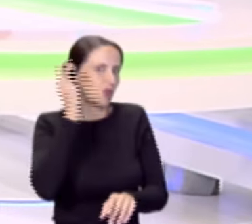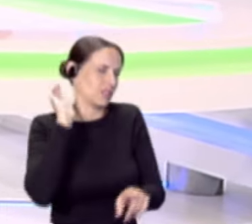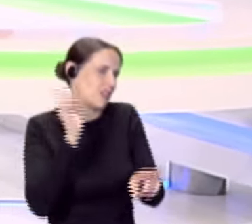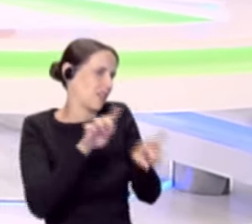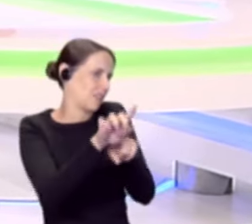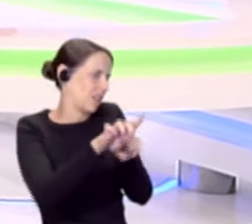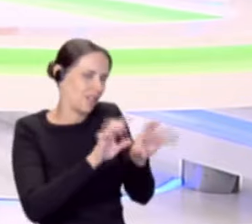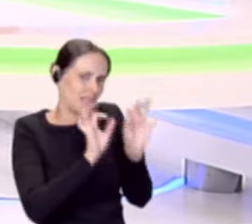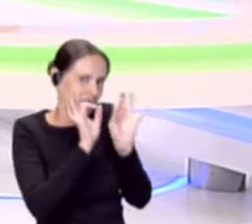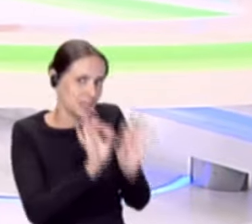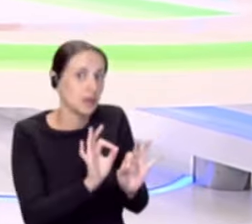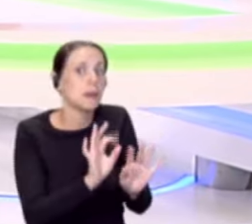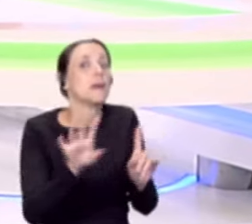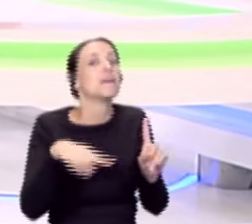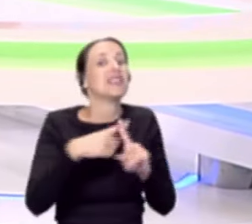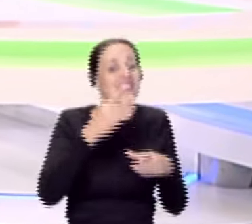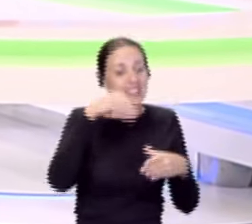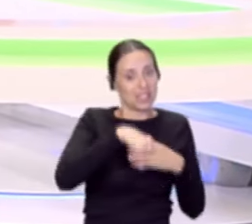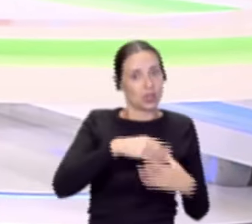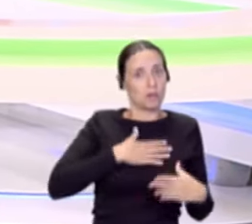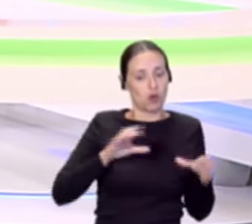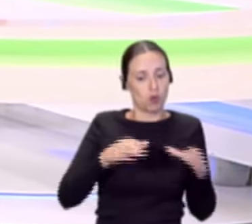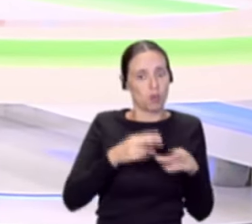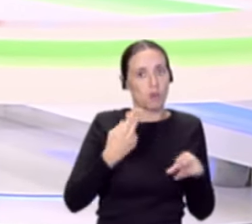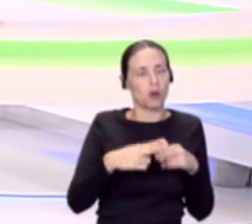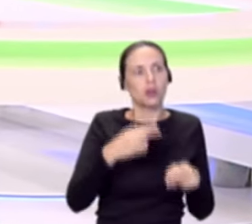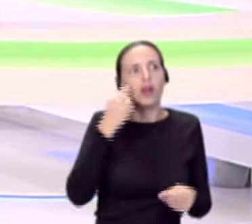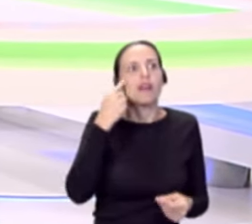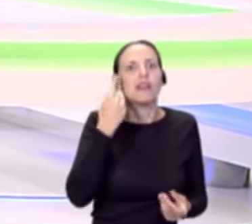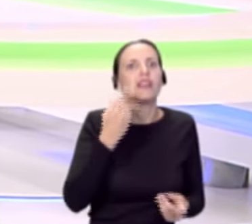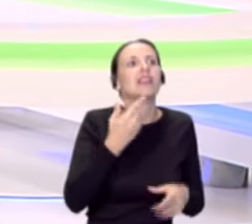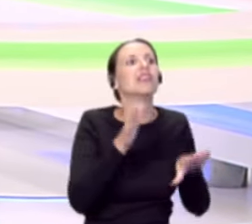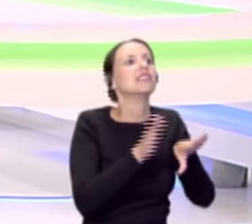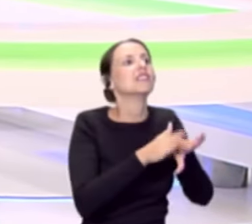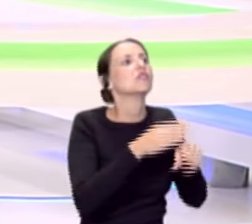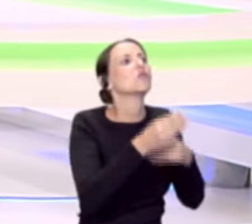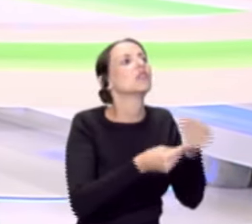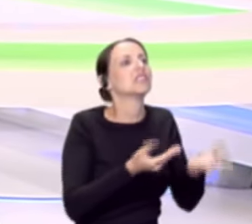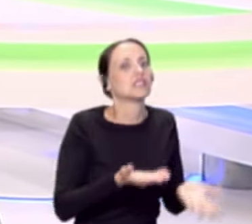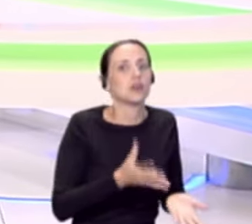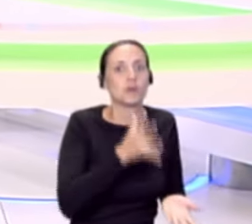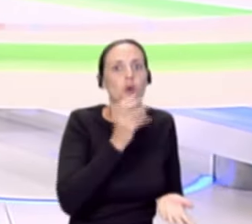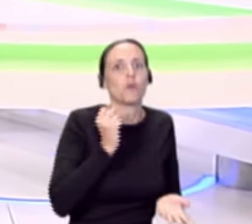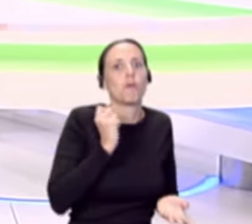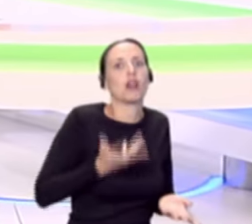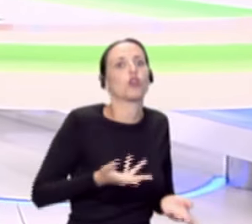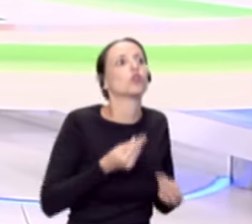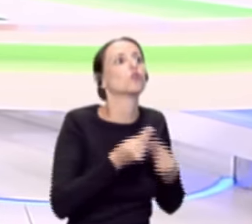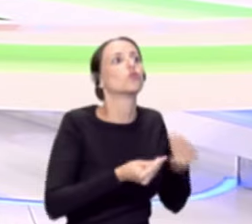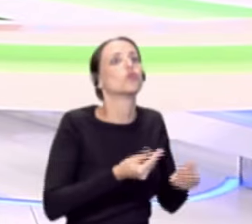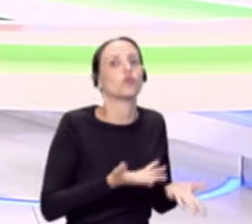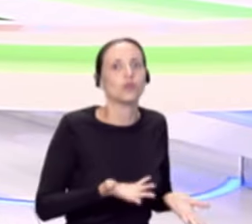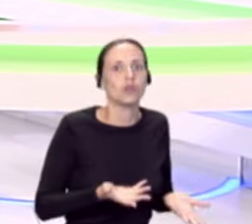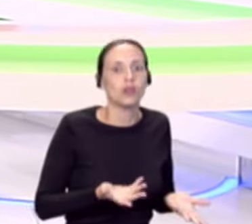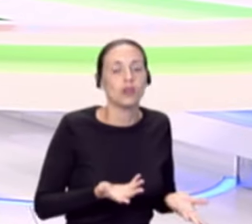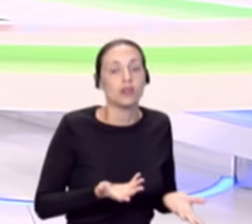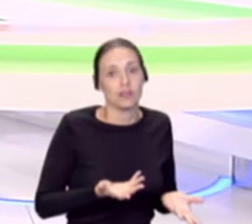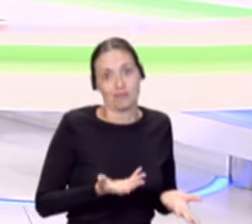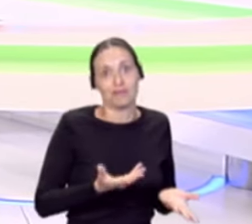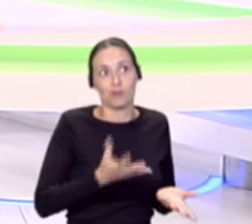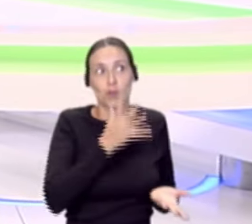evidentemente, sino a nivel interno de alguna forma, decir, oye, ¿qué estás haciendo tú desde la izquierda, que tienes estos valores, cómo la atajas, ¿no? Si ya lo habías visto, que ese es el gran